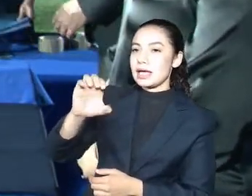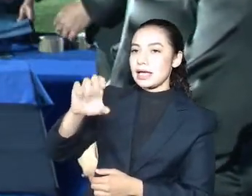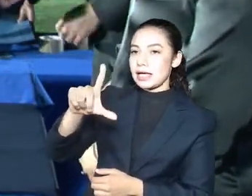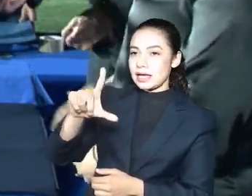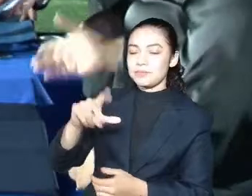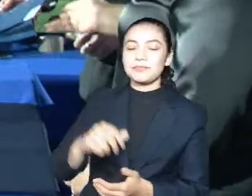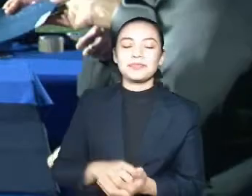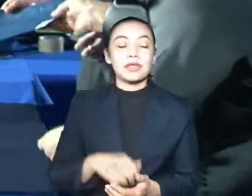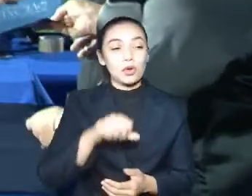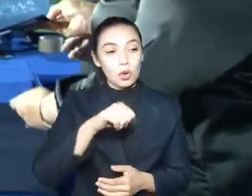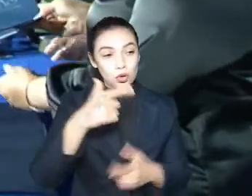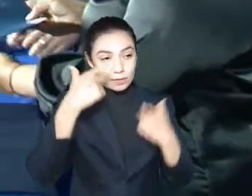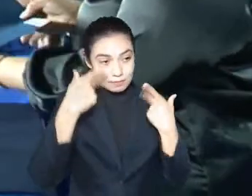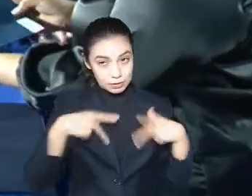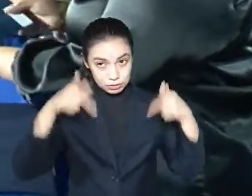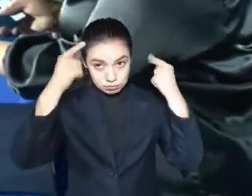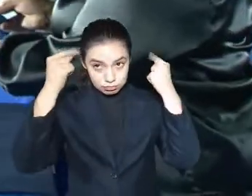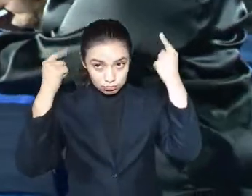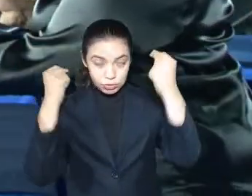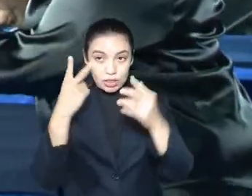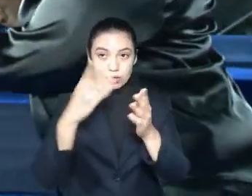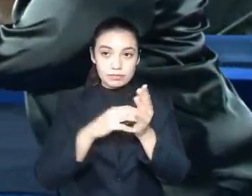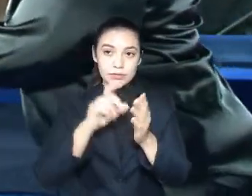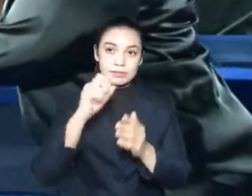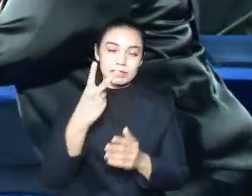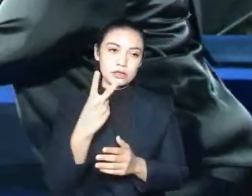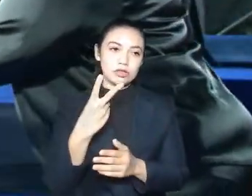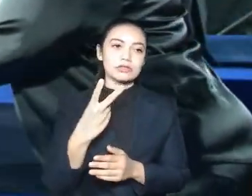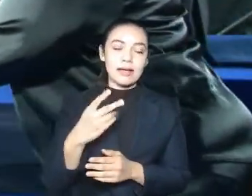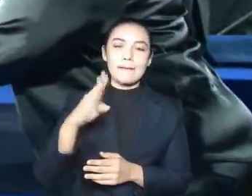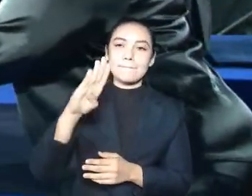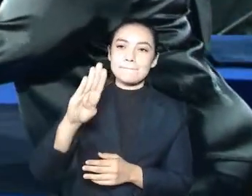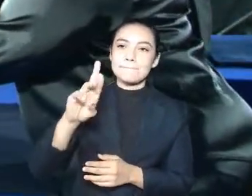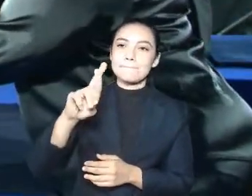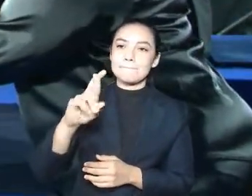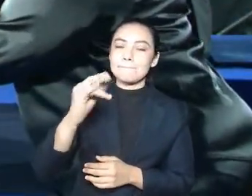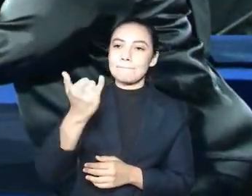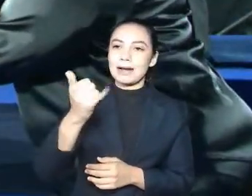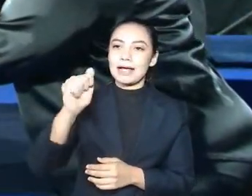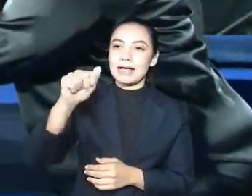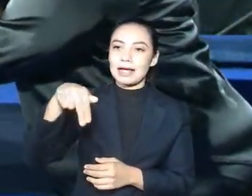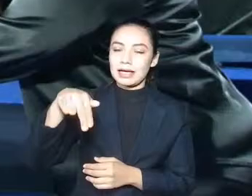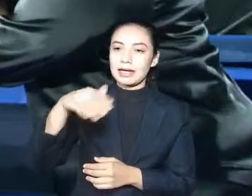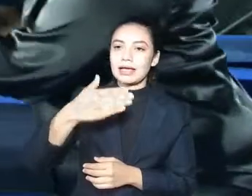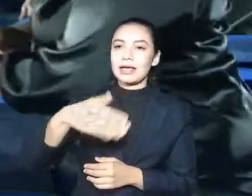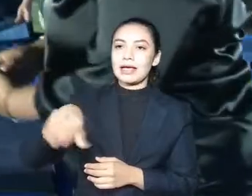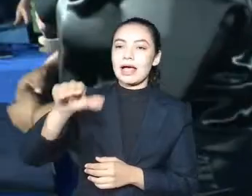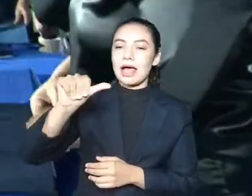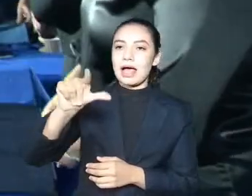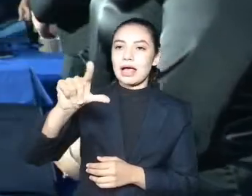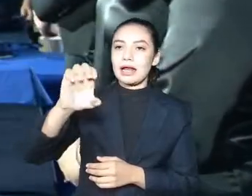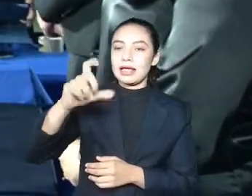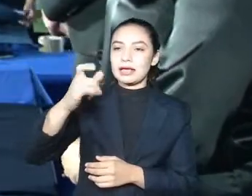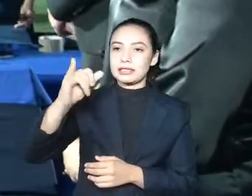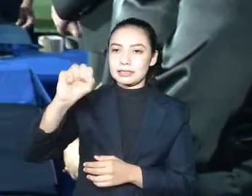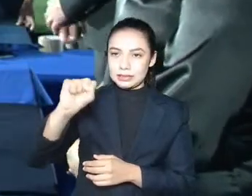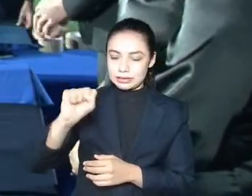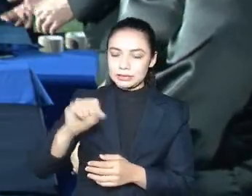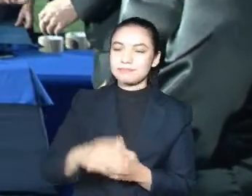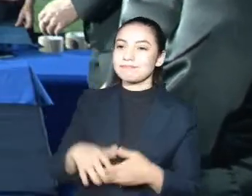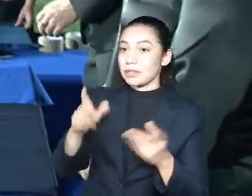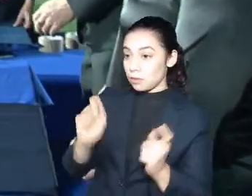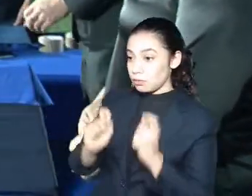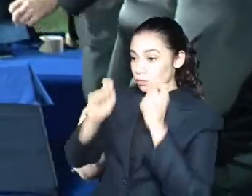nuestros graduantes de la generación 2022 es Brian Alexis Ramírez Camacho. Recibe reconocimiento Norma Angélica Valdés